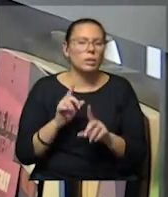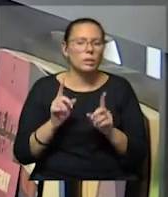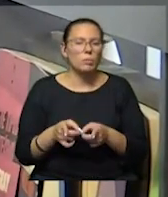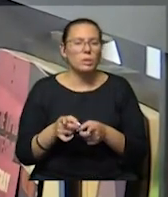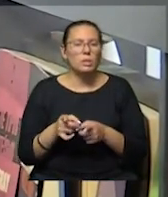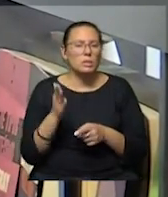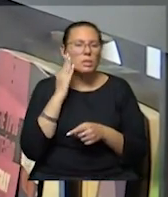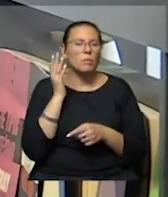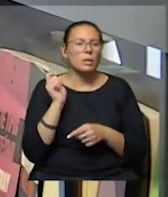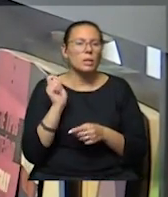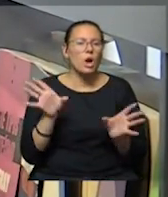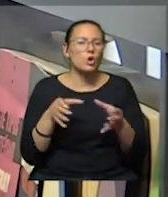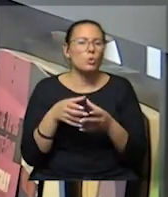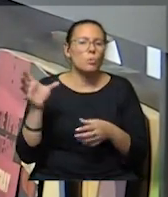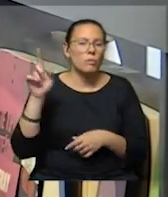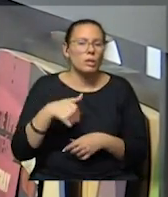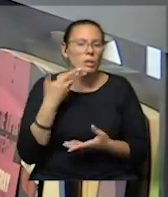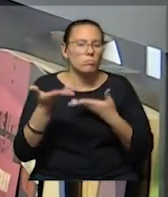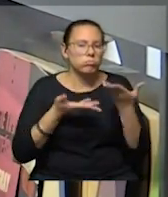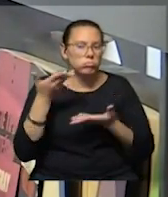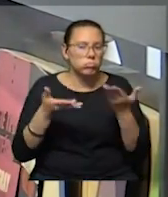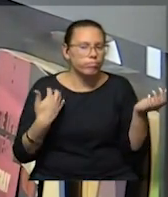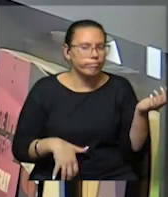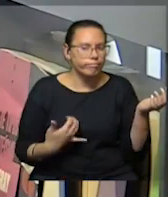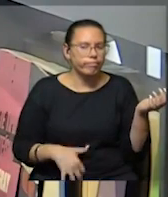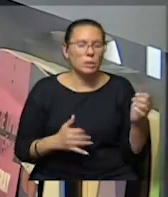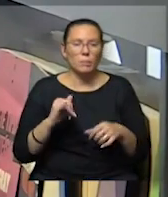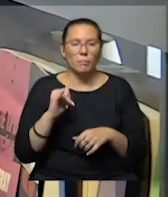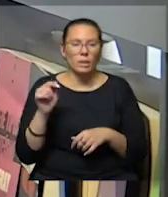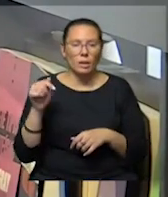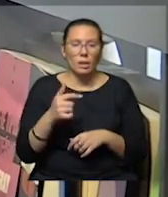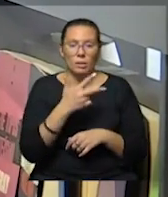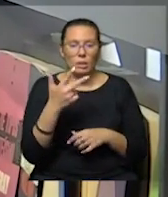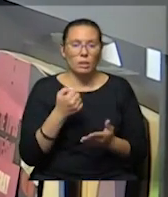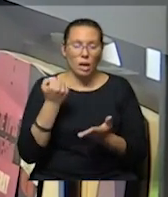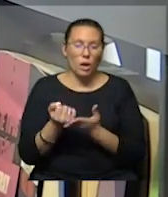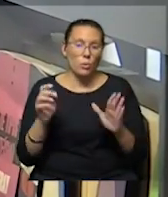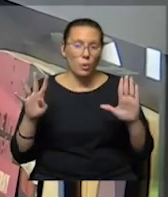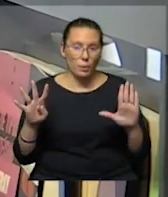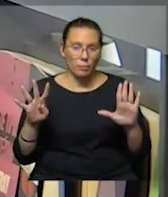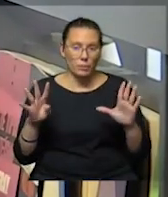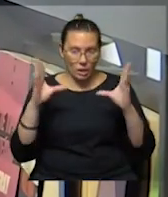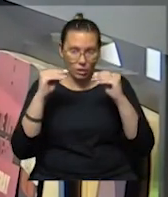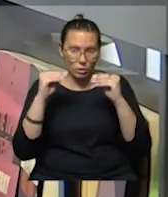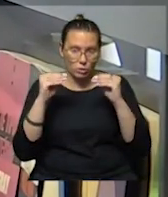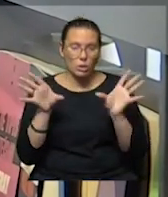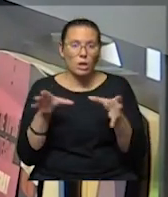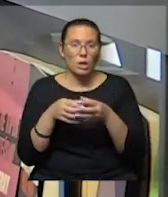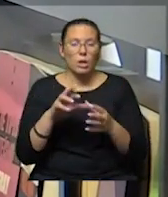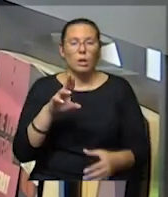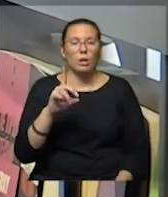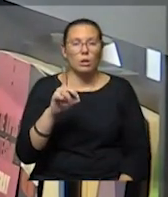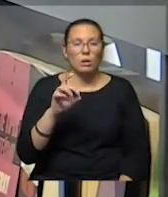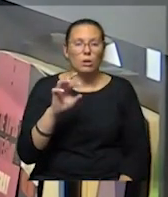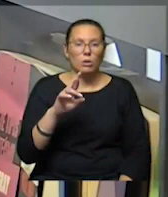si tenés idea Quiénes son las bandas que van a tocar así le Contamos a la gente total a 9 las bandas son rodra